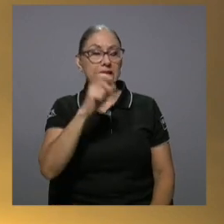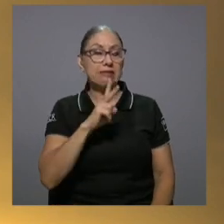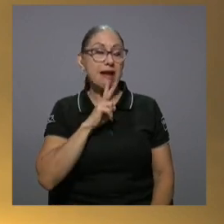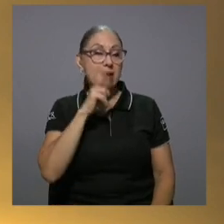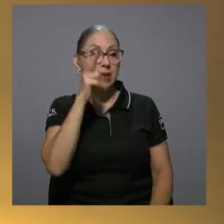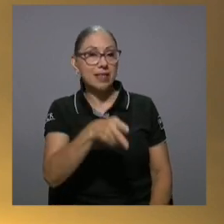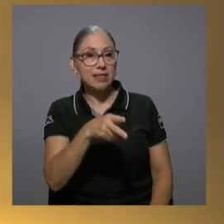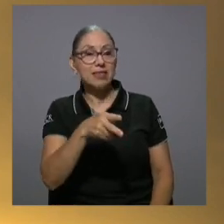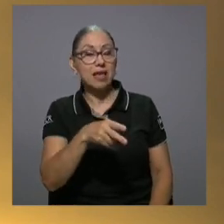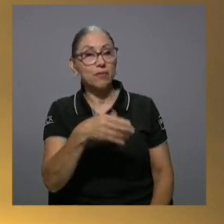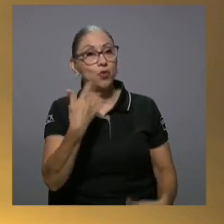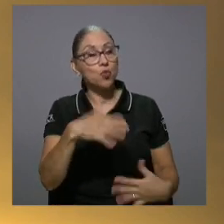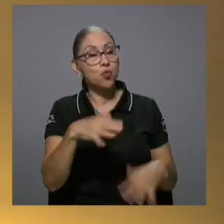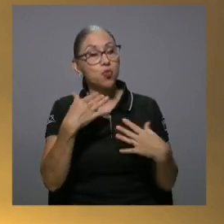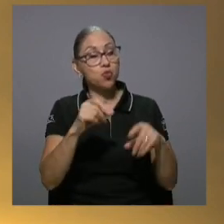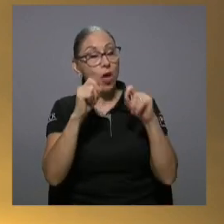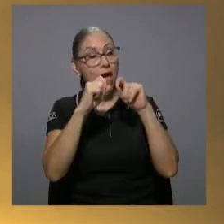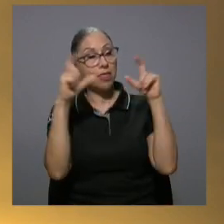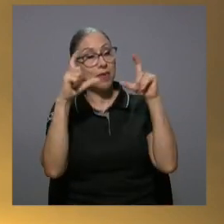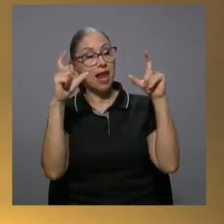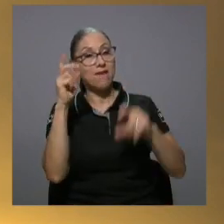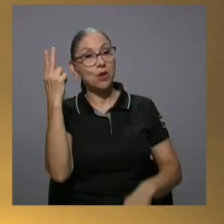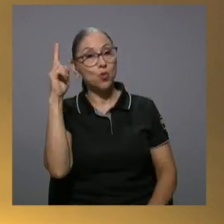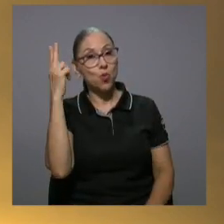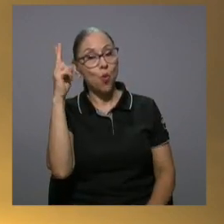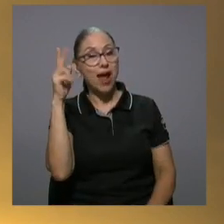es admirable Uruguay.